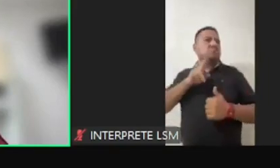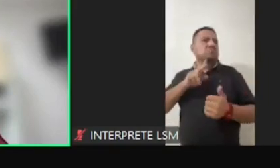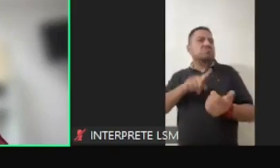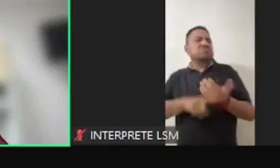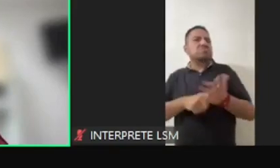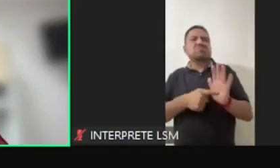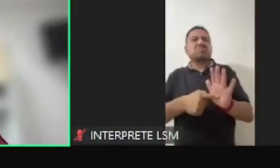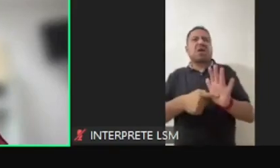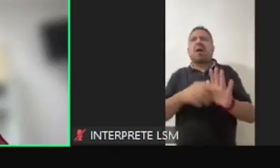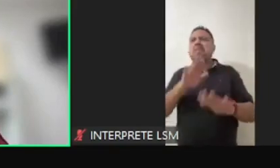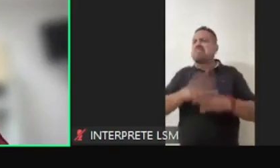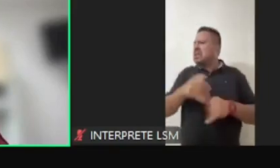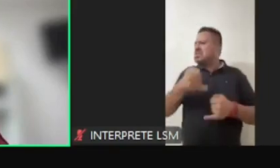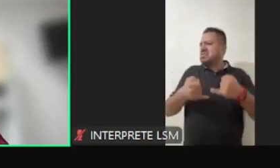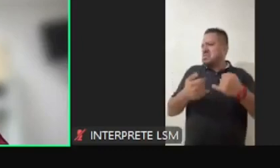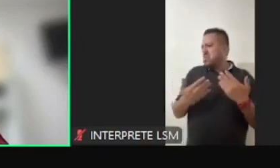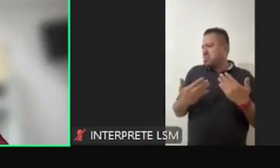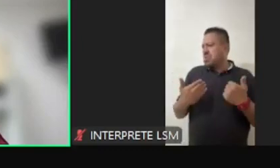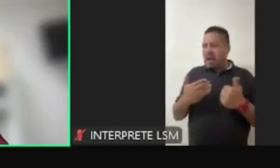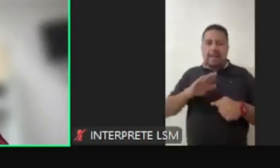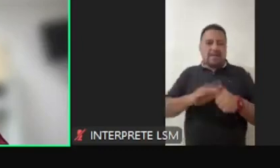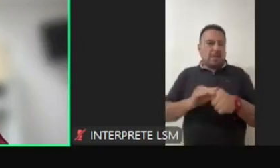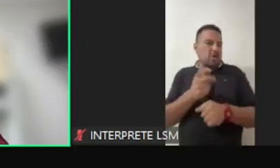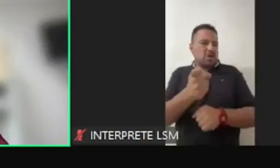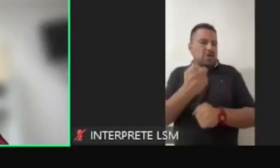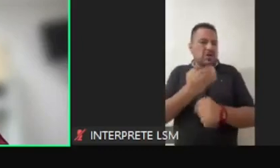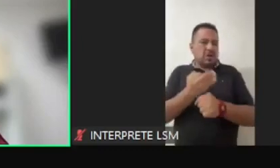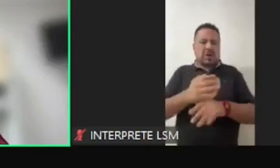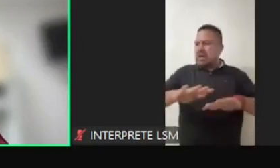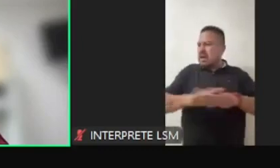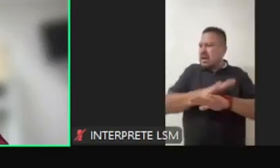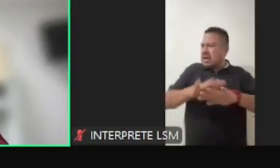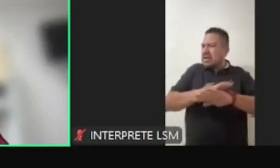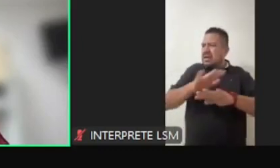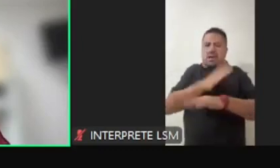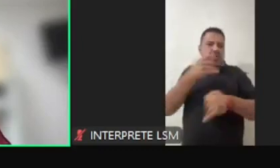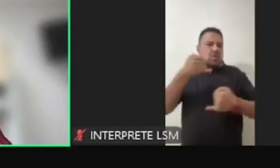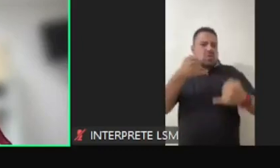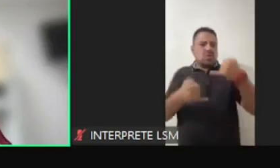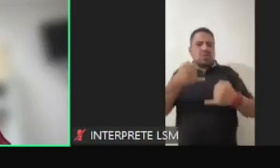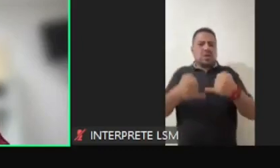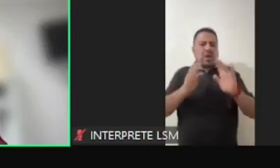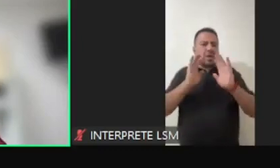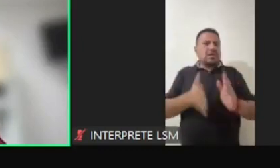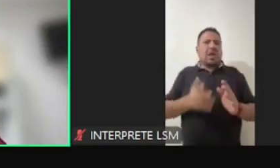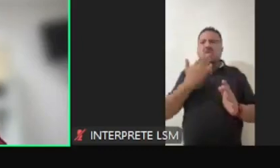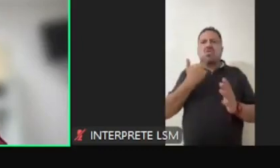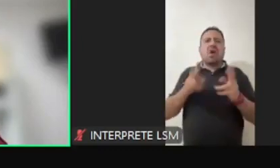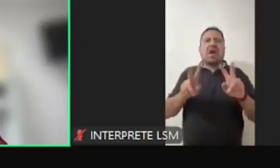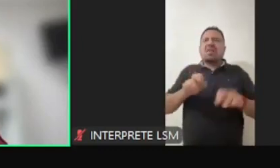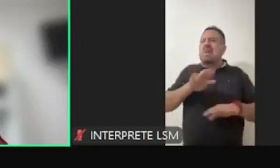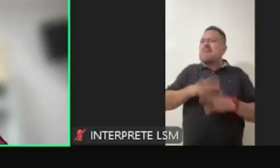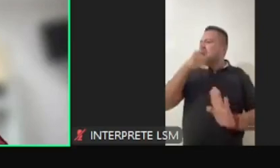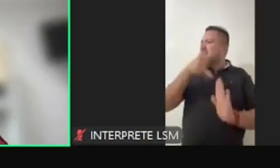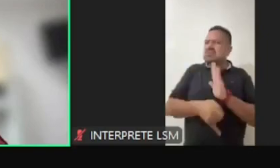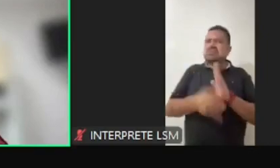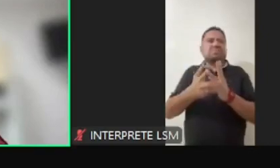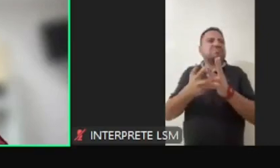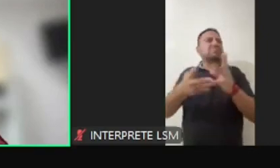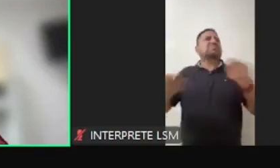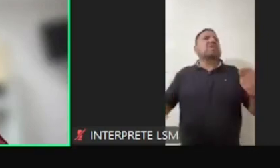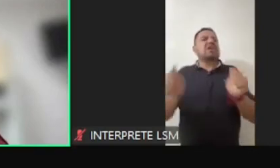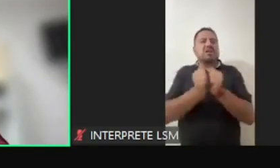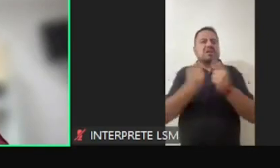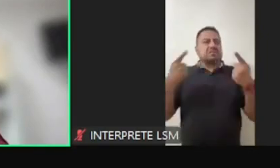tener efectos jurídicos por lo que se ha producido un cambio de situación jurídica y ha quedado sin materia ya que ha desaparecido la